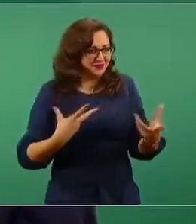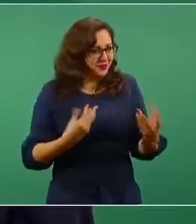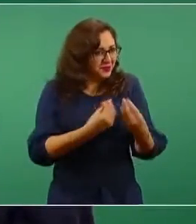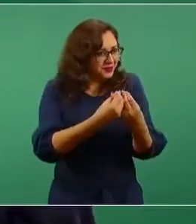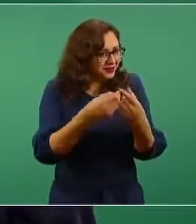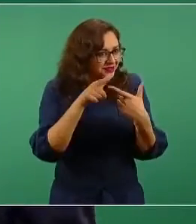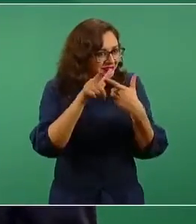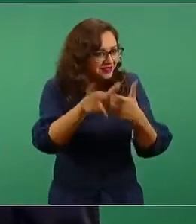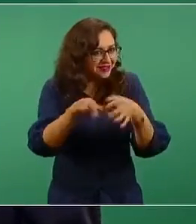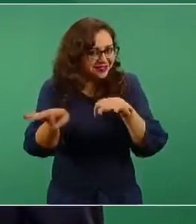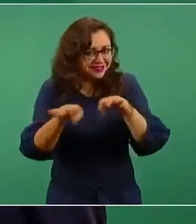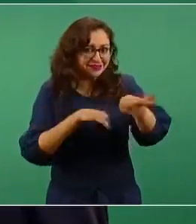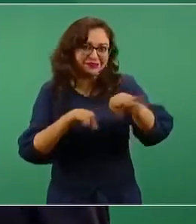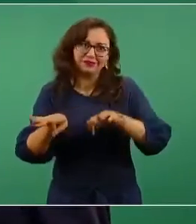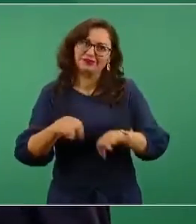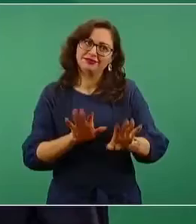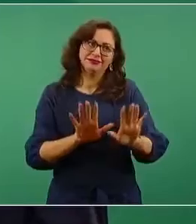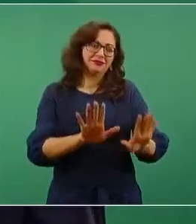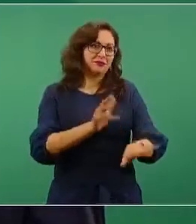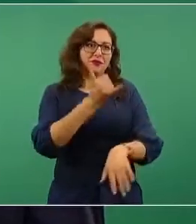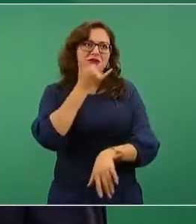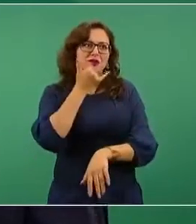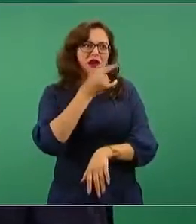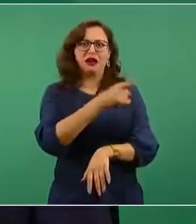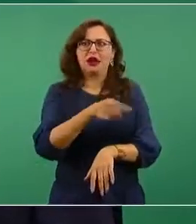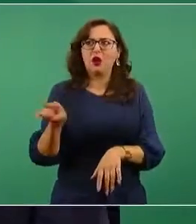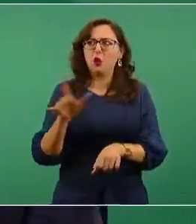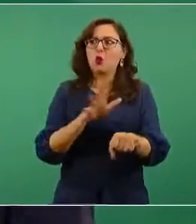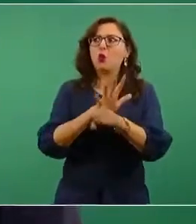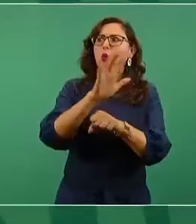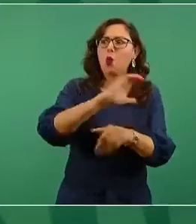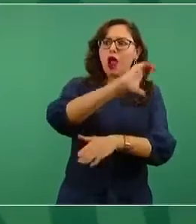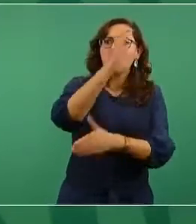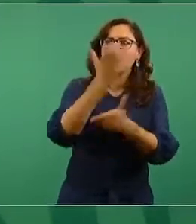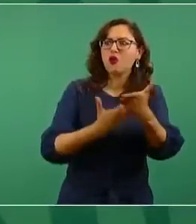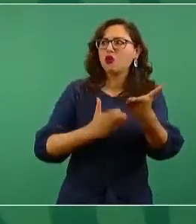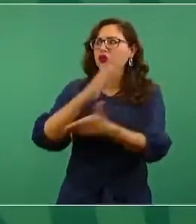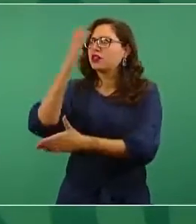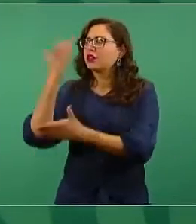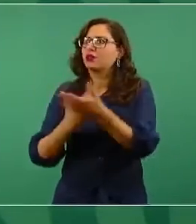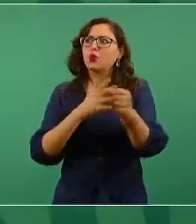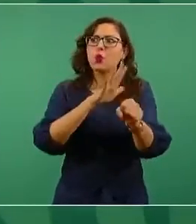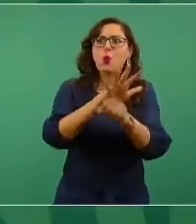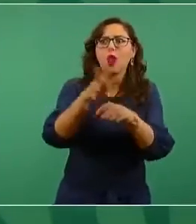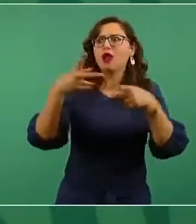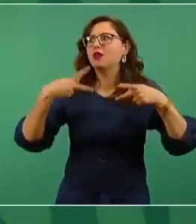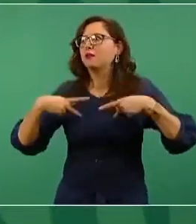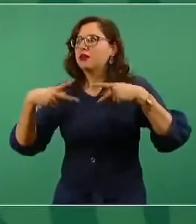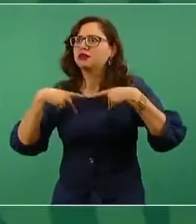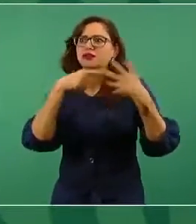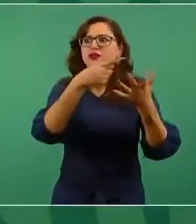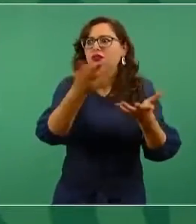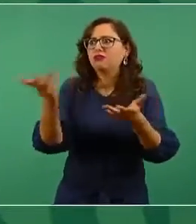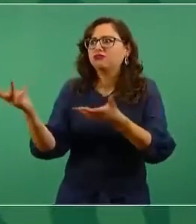no saber ni siquiera a qué contratos se refieren y a qué funcionarios se refieren.